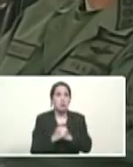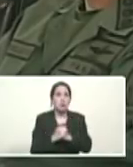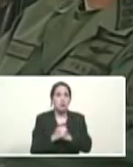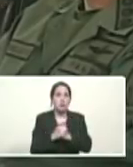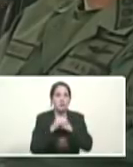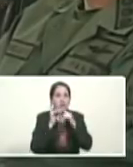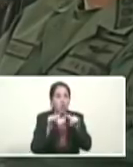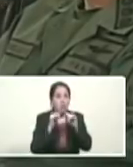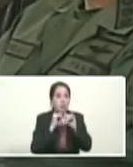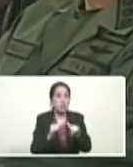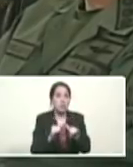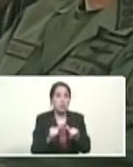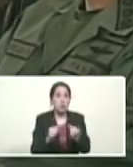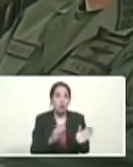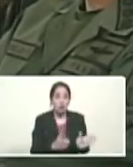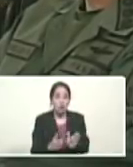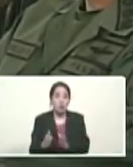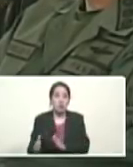organizadamente